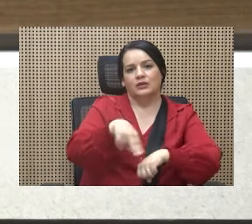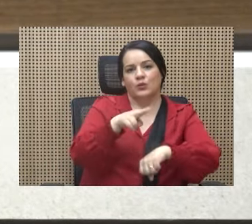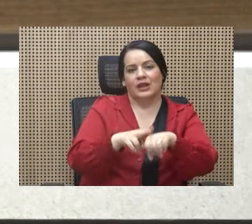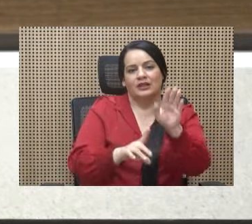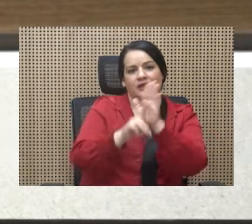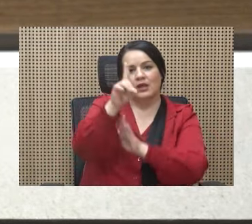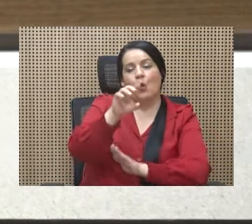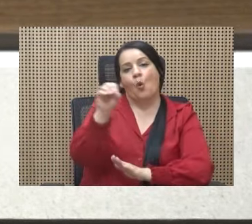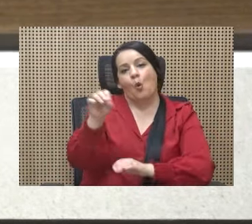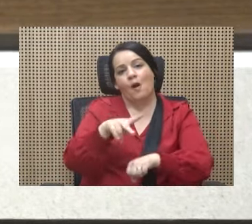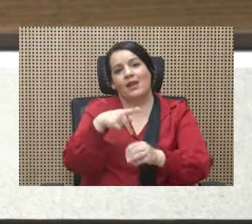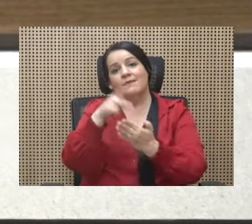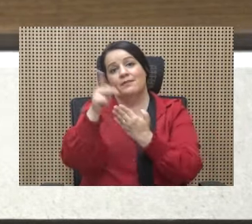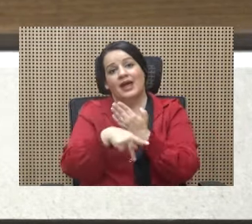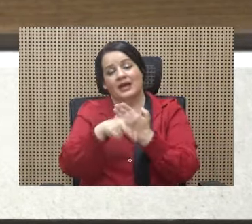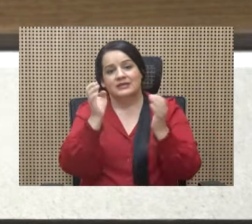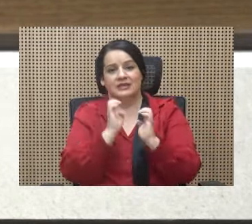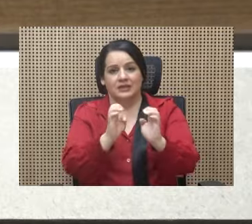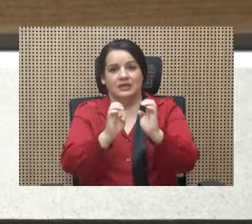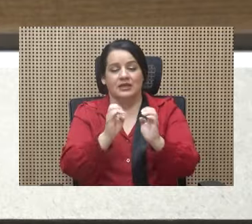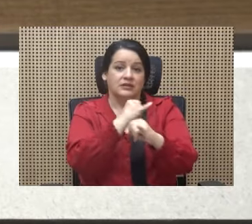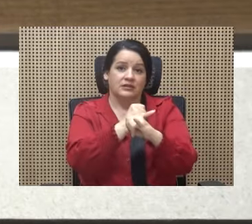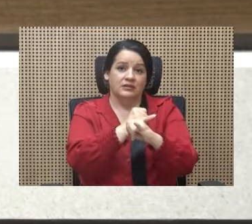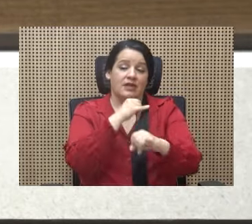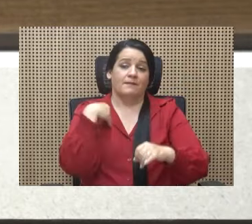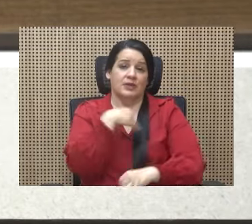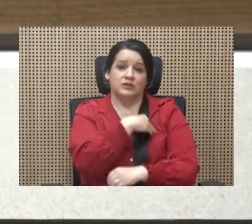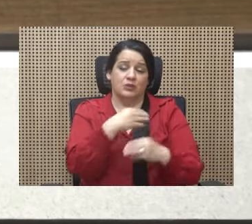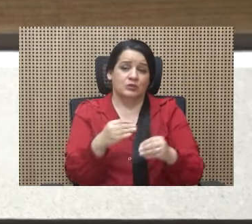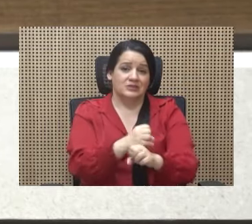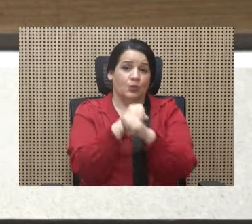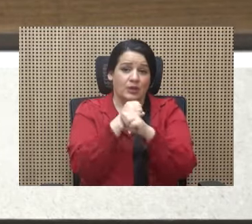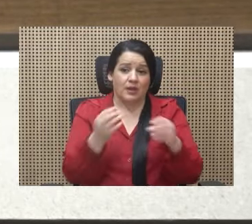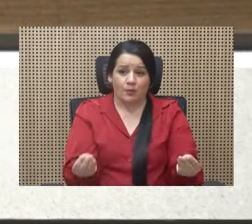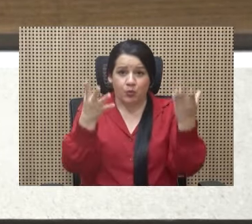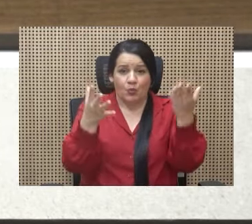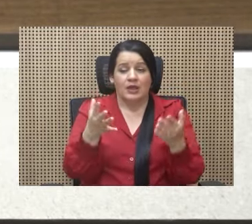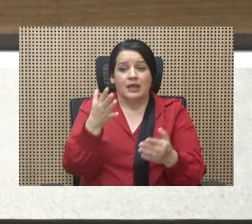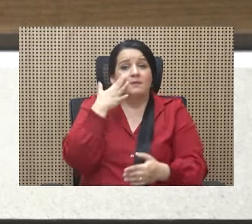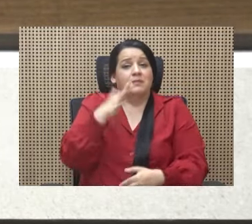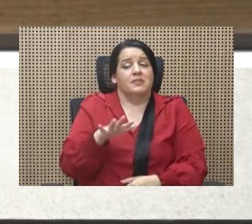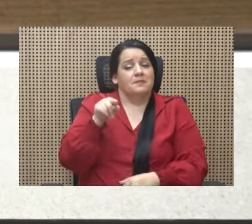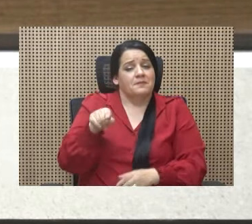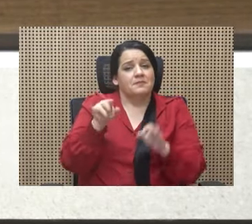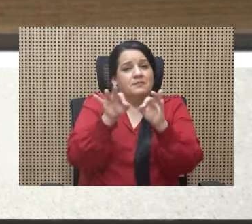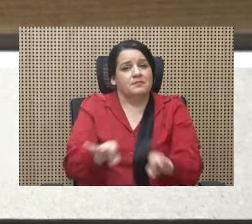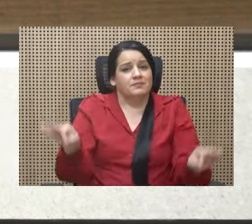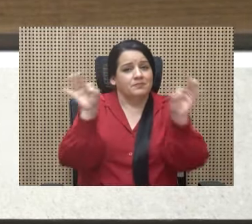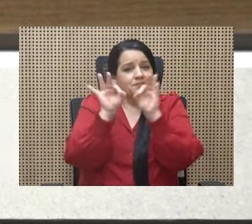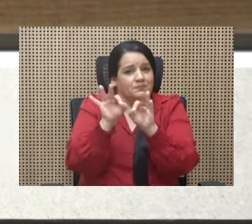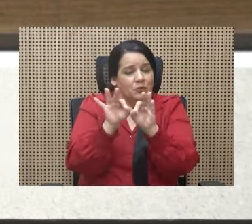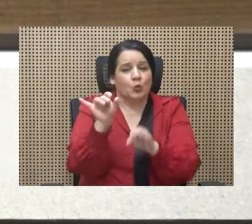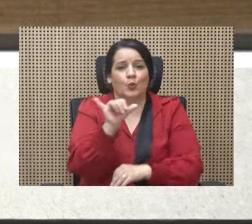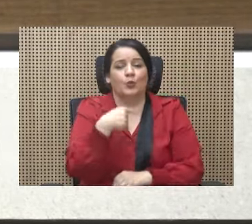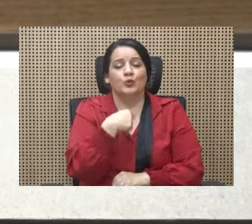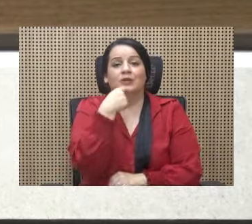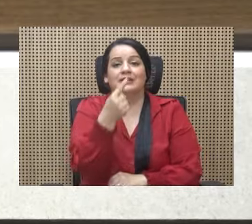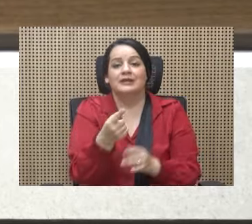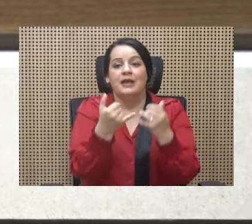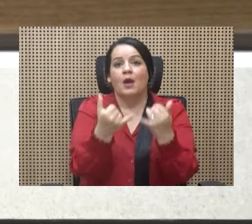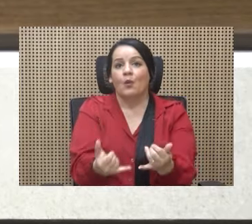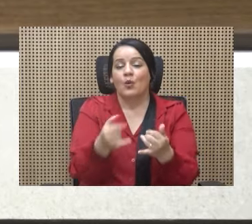el plan estratégico institucional del Ministerio de seguridad pública y nos parece que eso es fundamental este como les decía Ahora nos parece